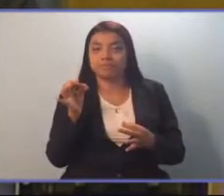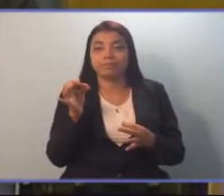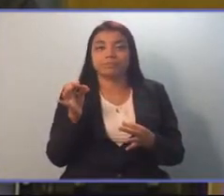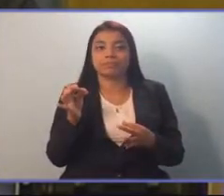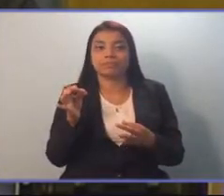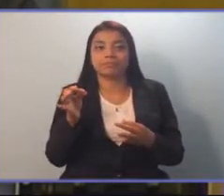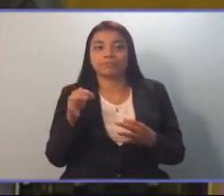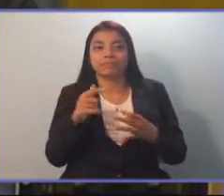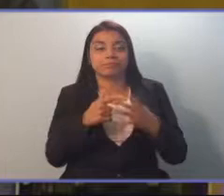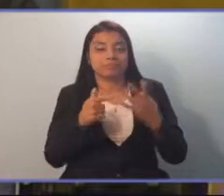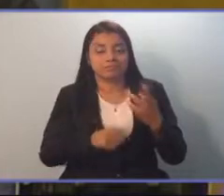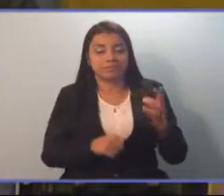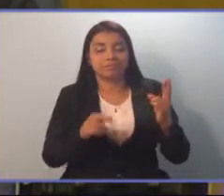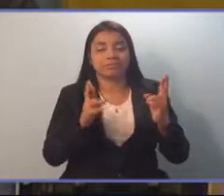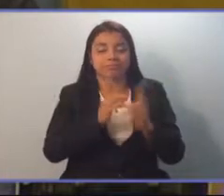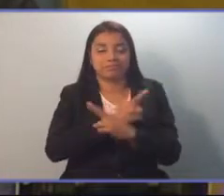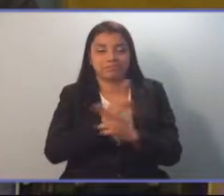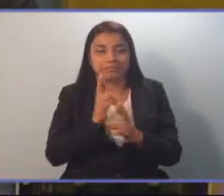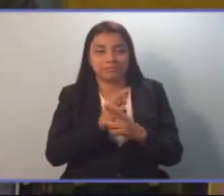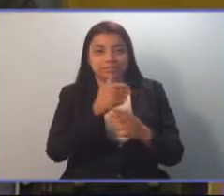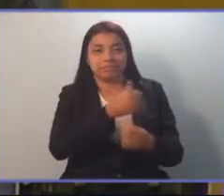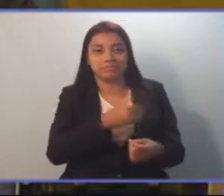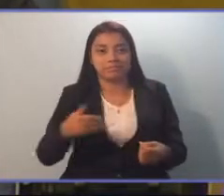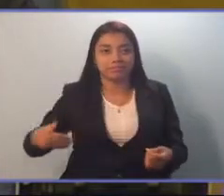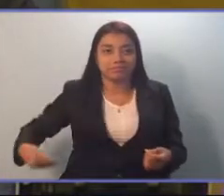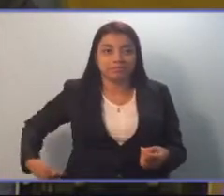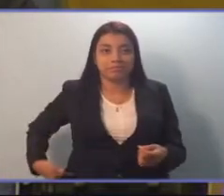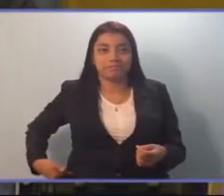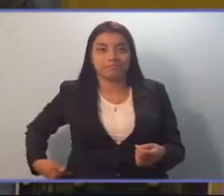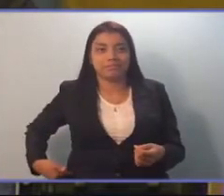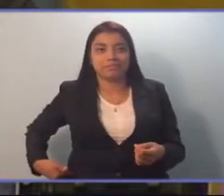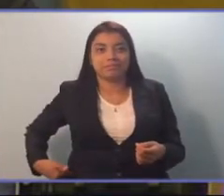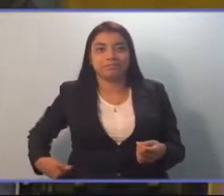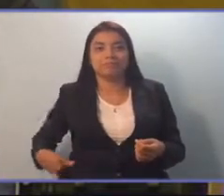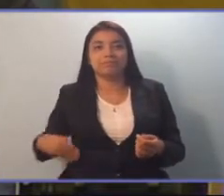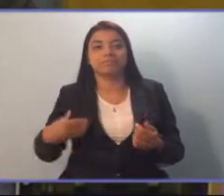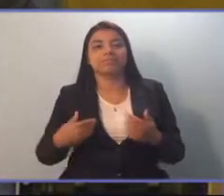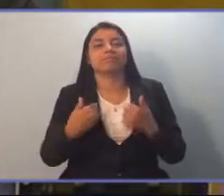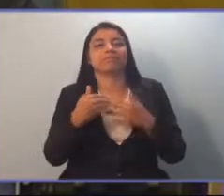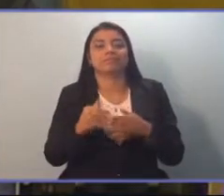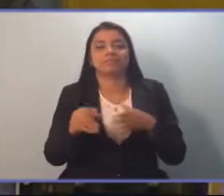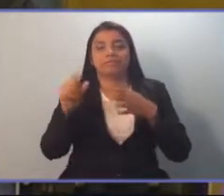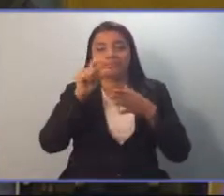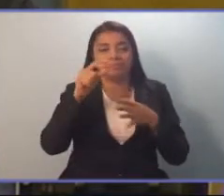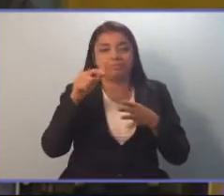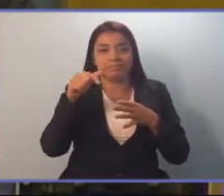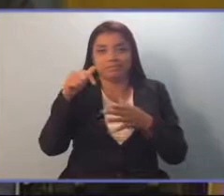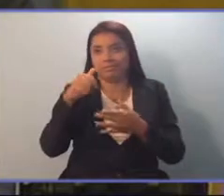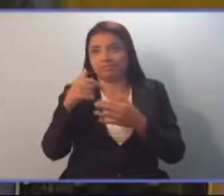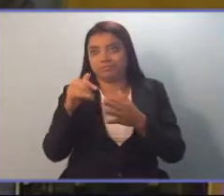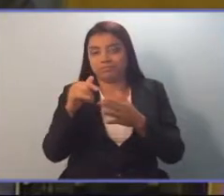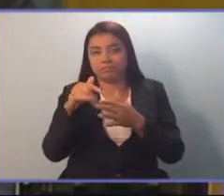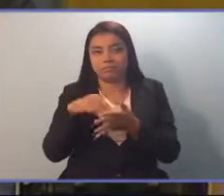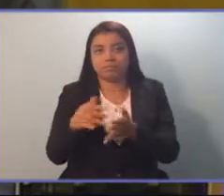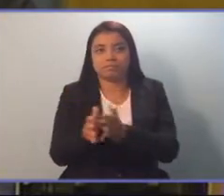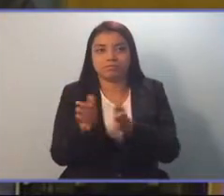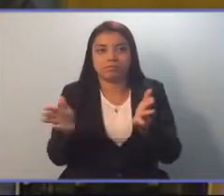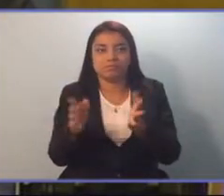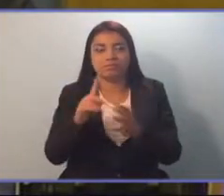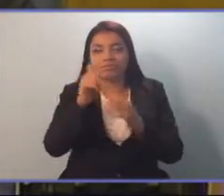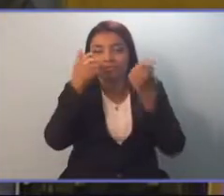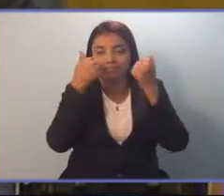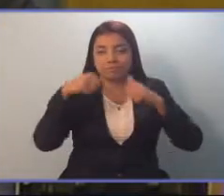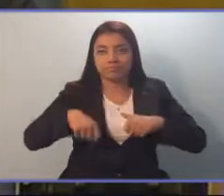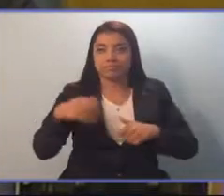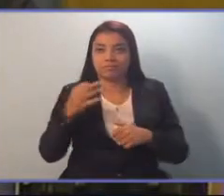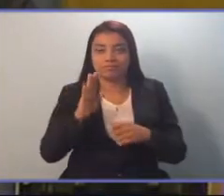una reforma de la ley de presupuestos en diferentes ramos de la administración pública. Los que estén de acuerdo,